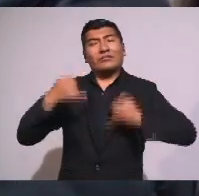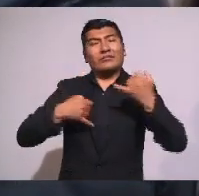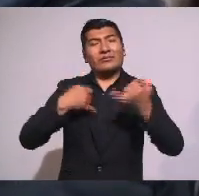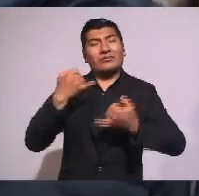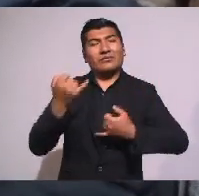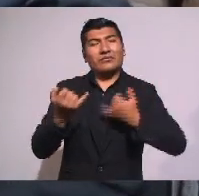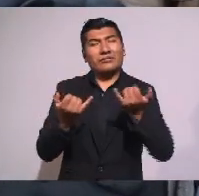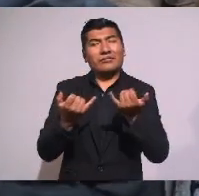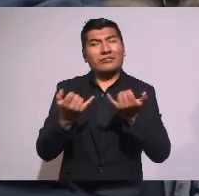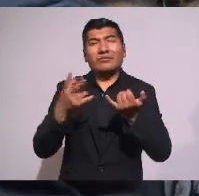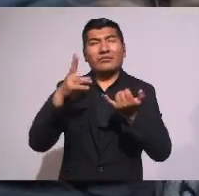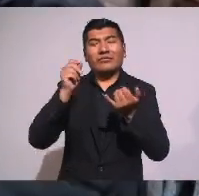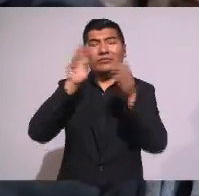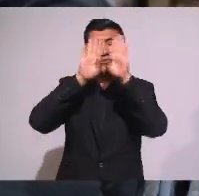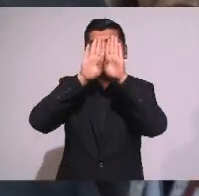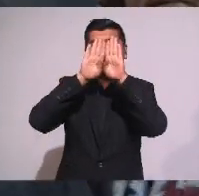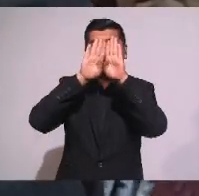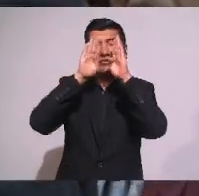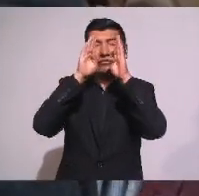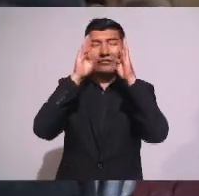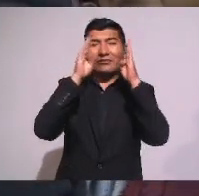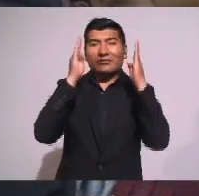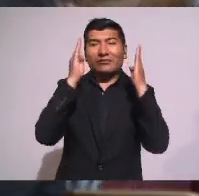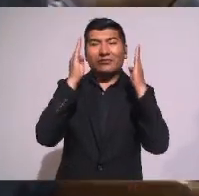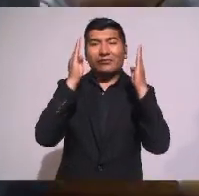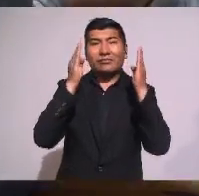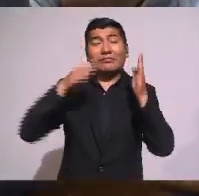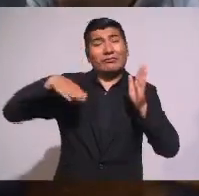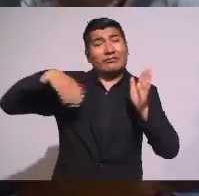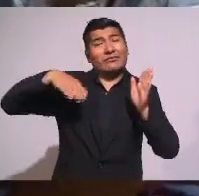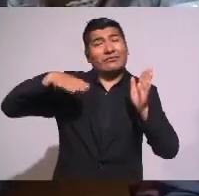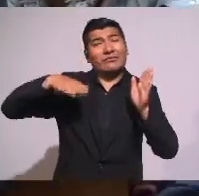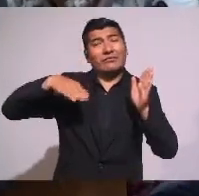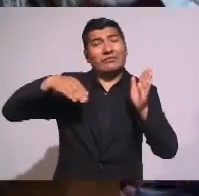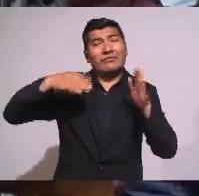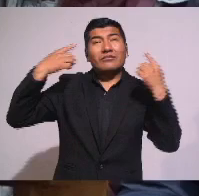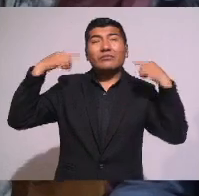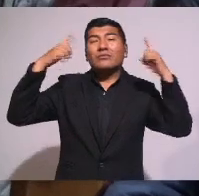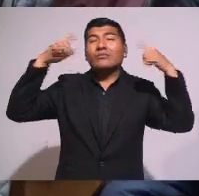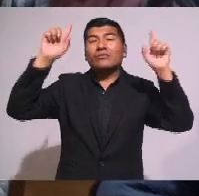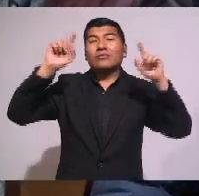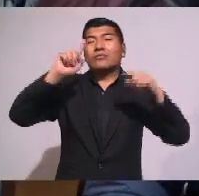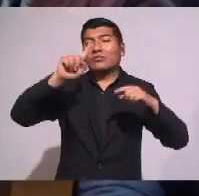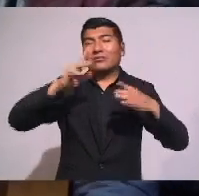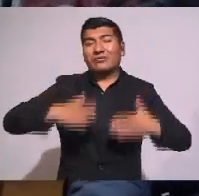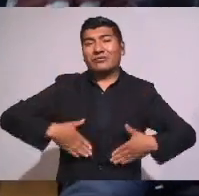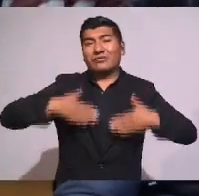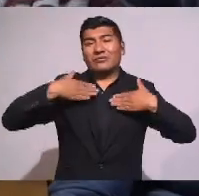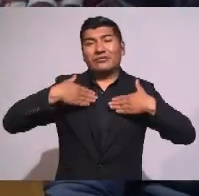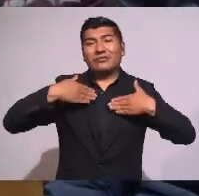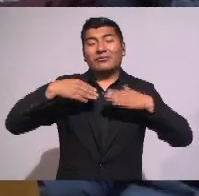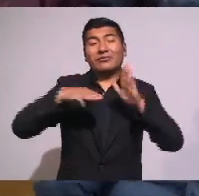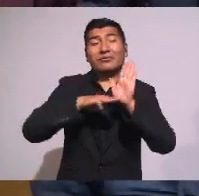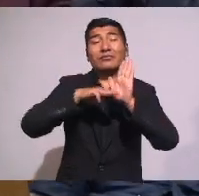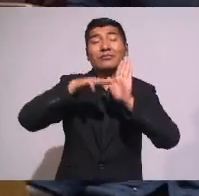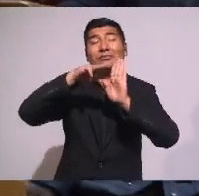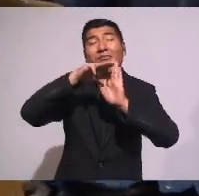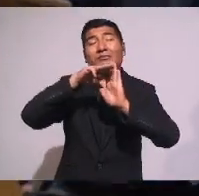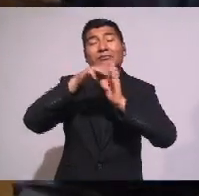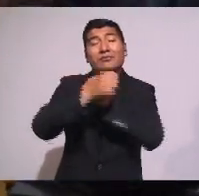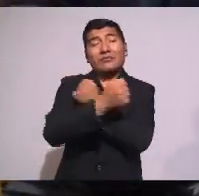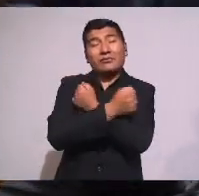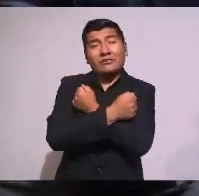no les deja o por lo menos retrasa el logro de una vida madura de